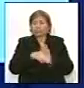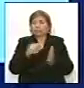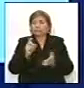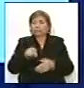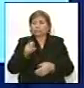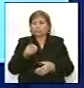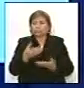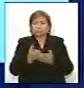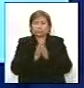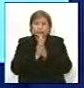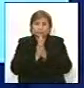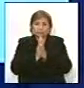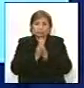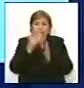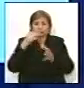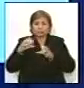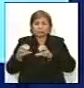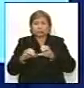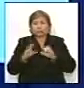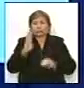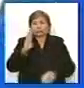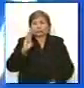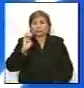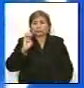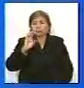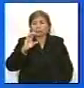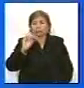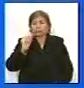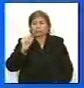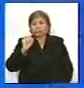se les solicita para que puedan acceder a becas.